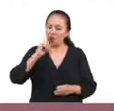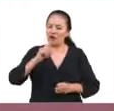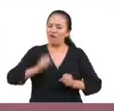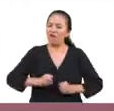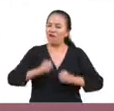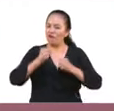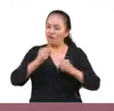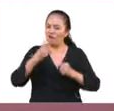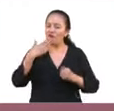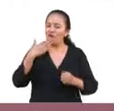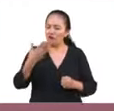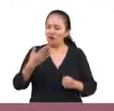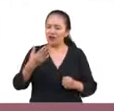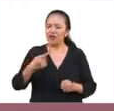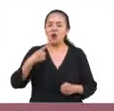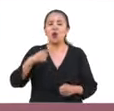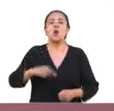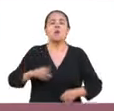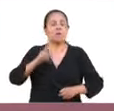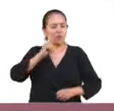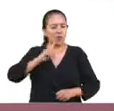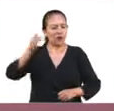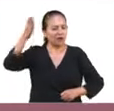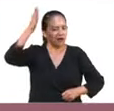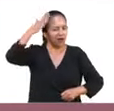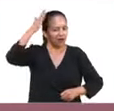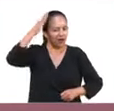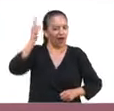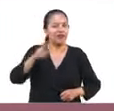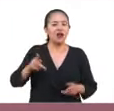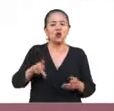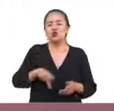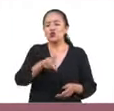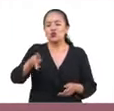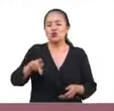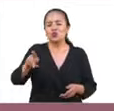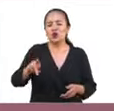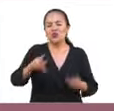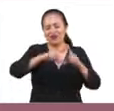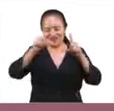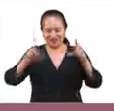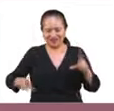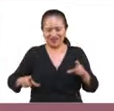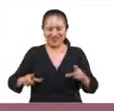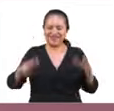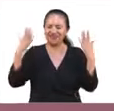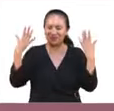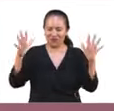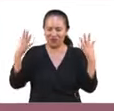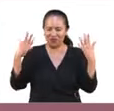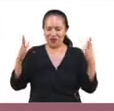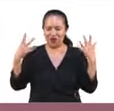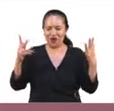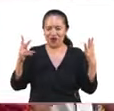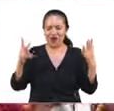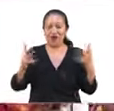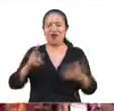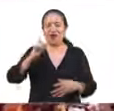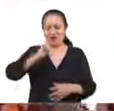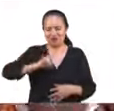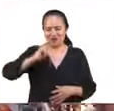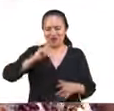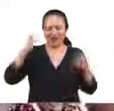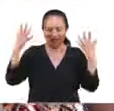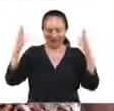positivo. Mujeres líderes del sector rural del país. ¡Arriba más mujeres! Sobre todo del productor rural.